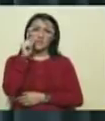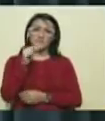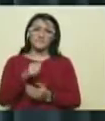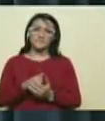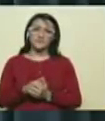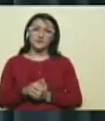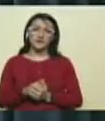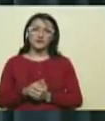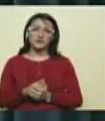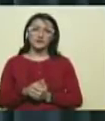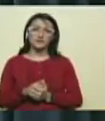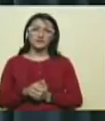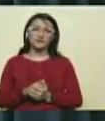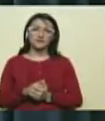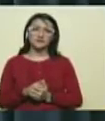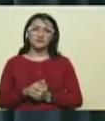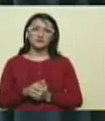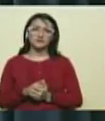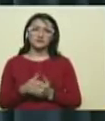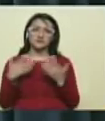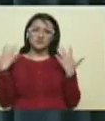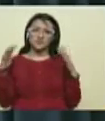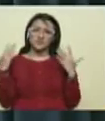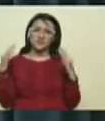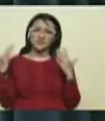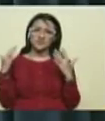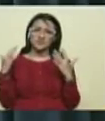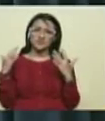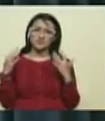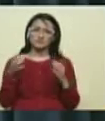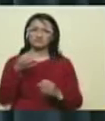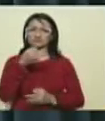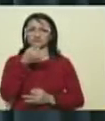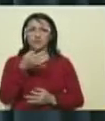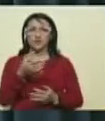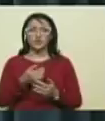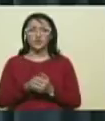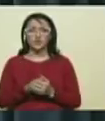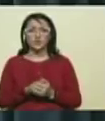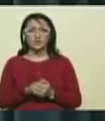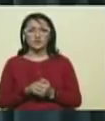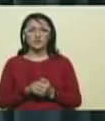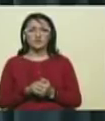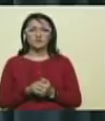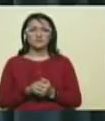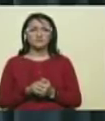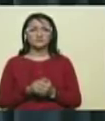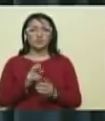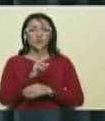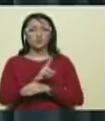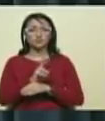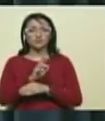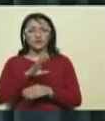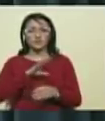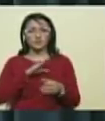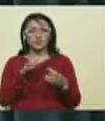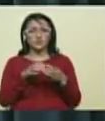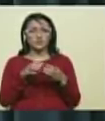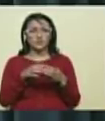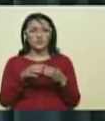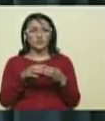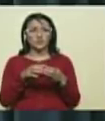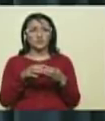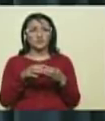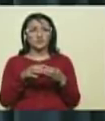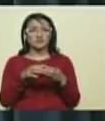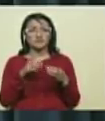ha construido, aplaudido y publicitado utilizando los recursos que la organización tiene para